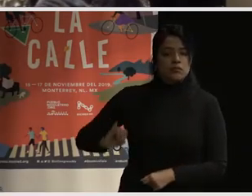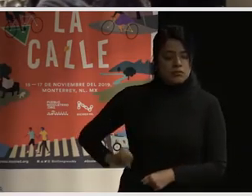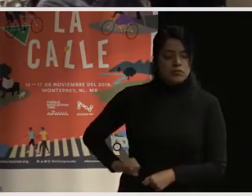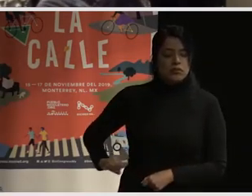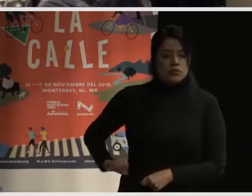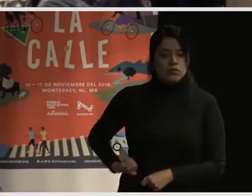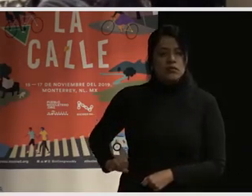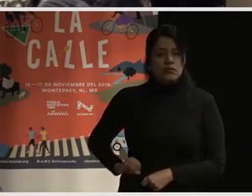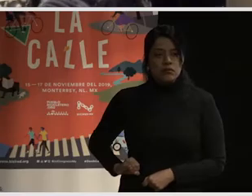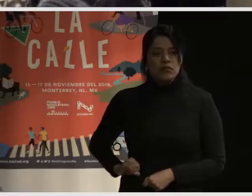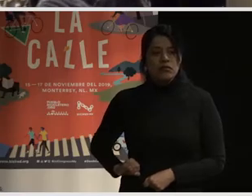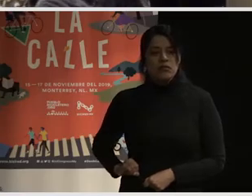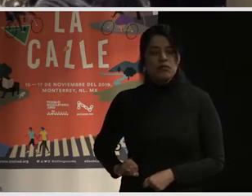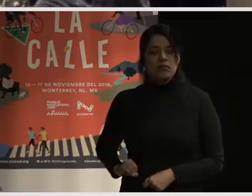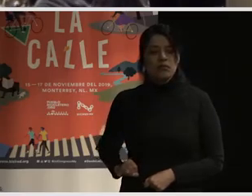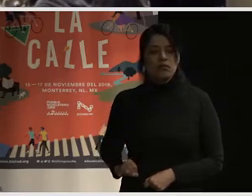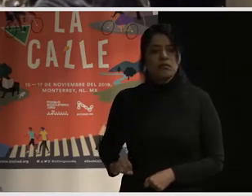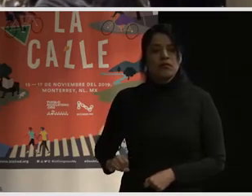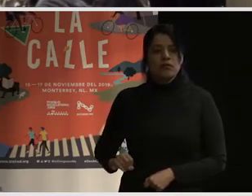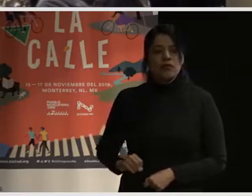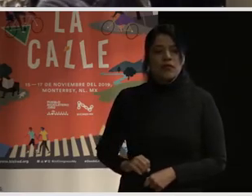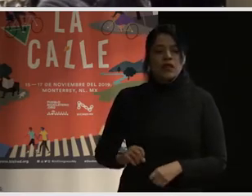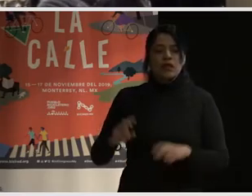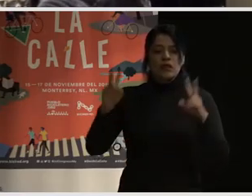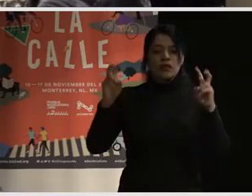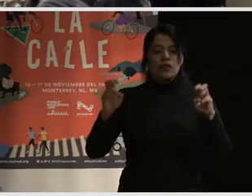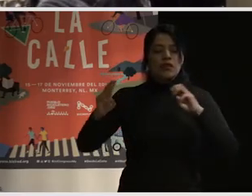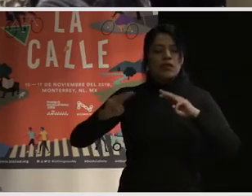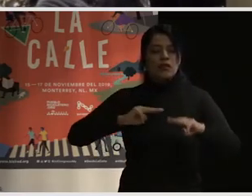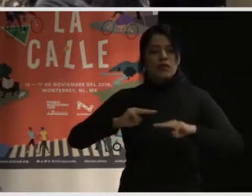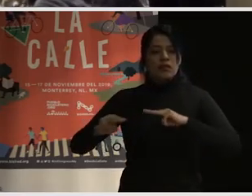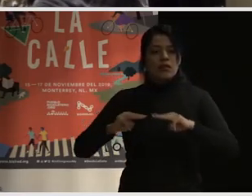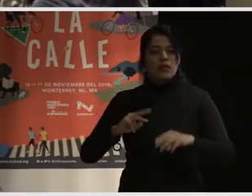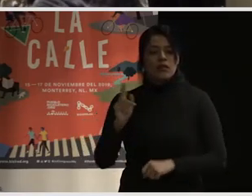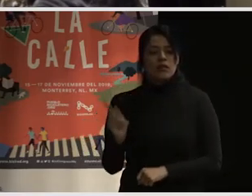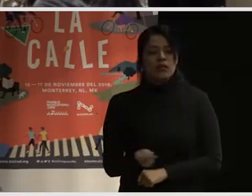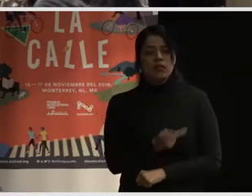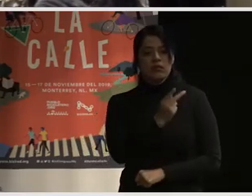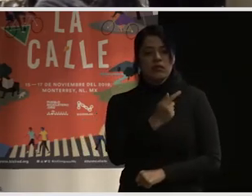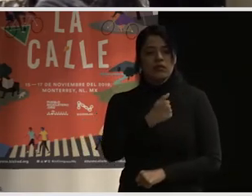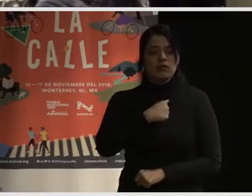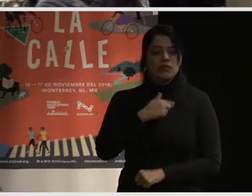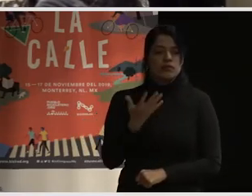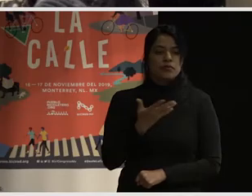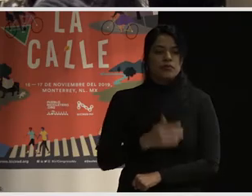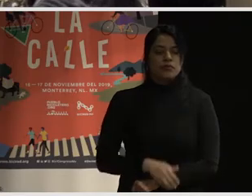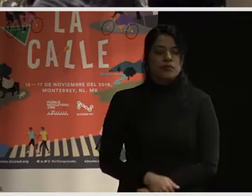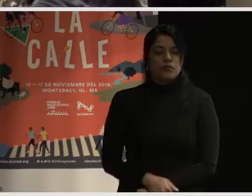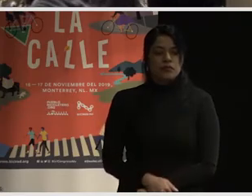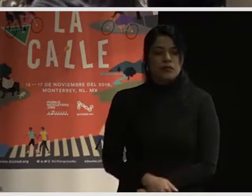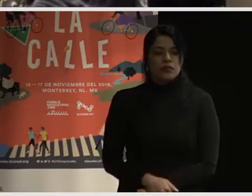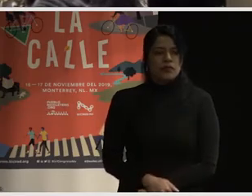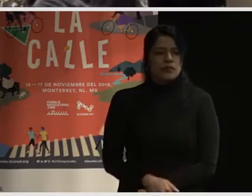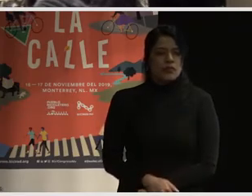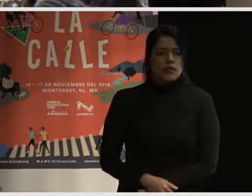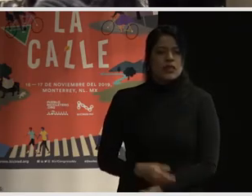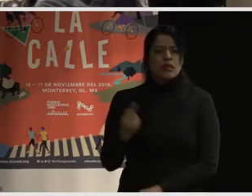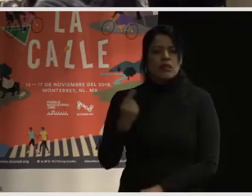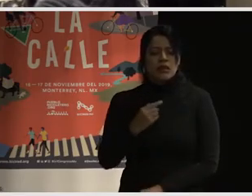metidos un poco en este tipo de movilidad y la pregunta que les haría es que me